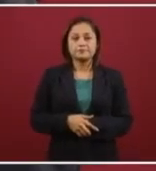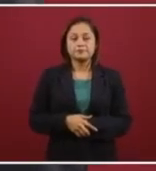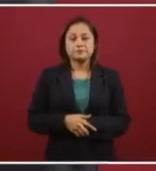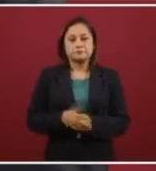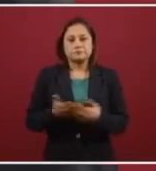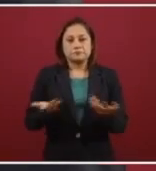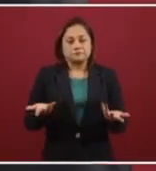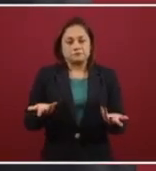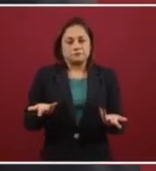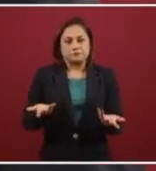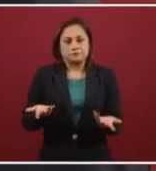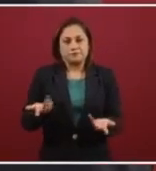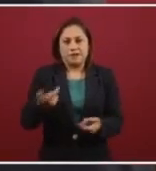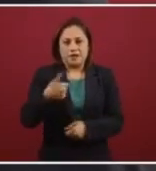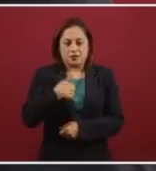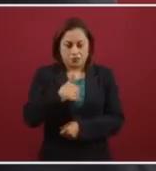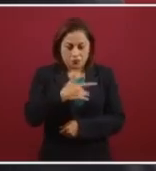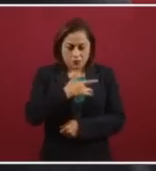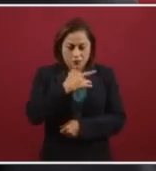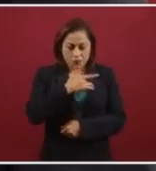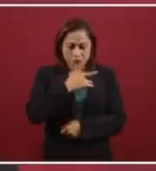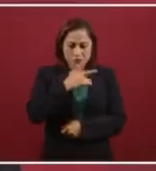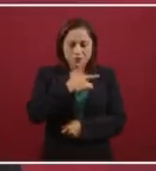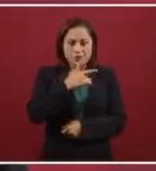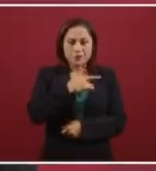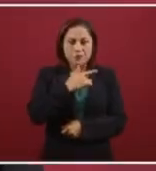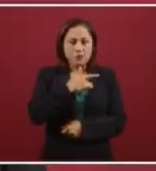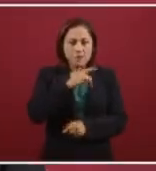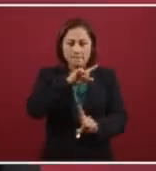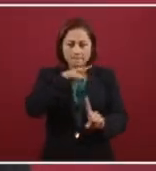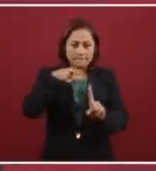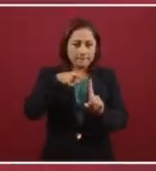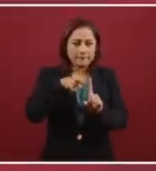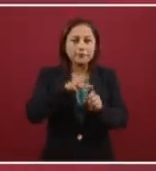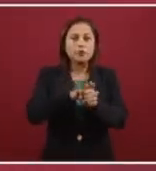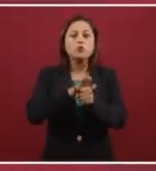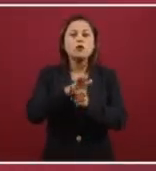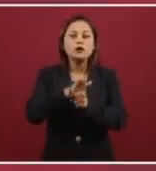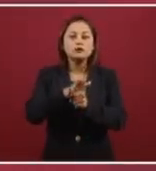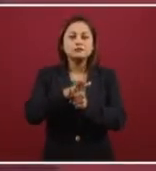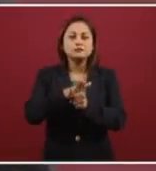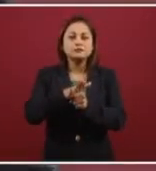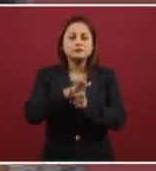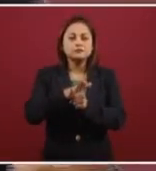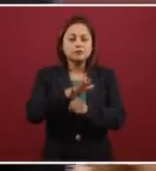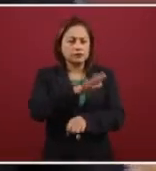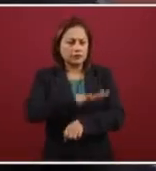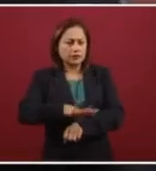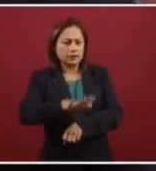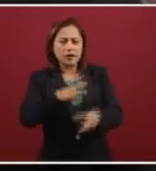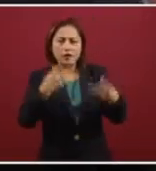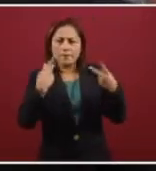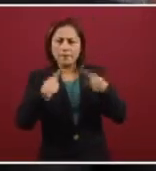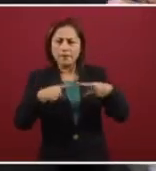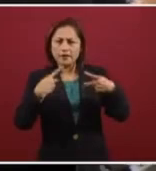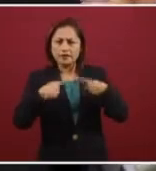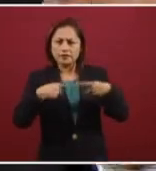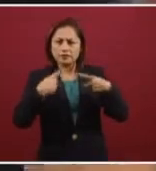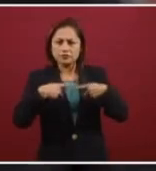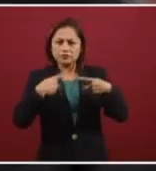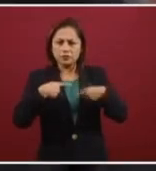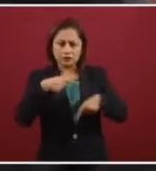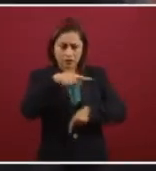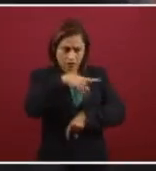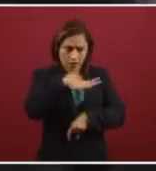mucho saber de que la gente tiene para ir a